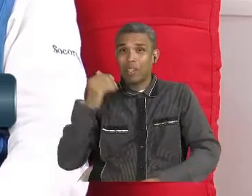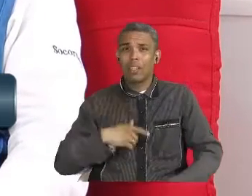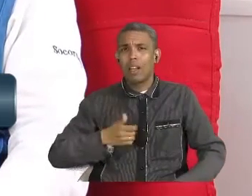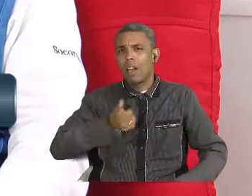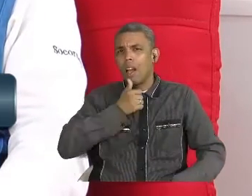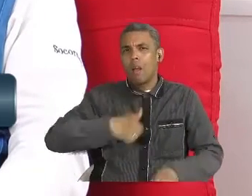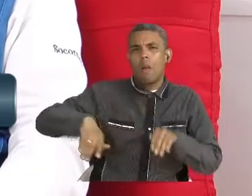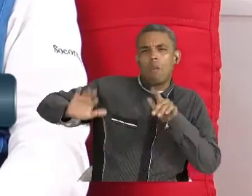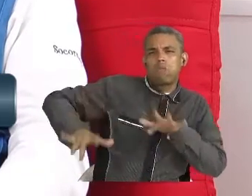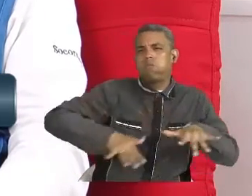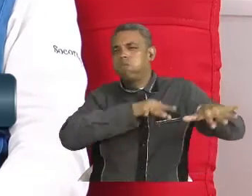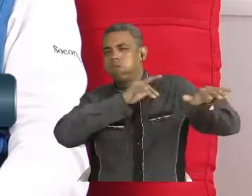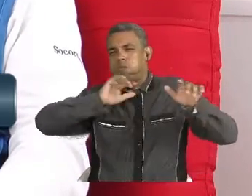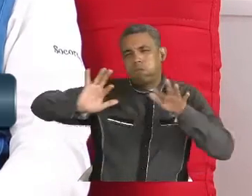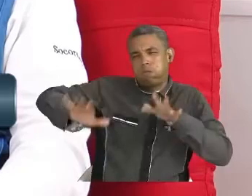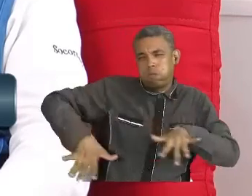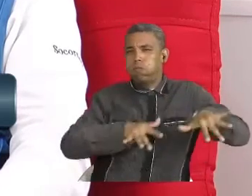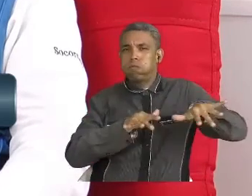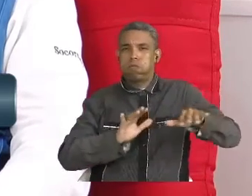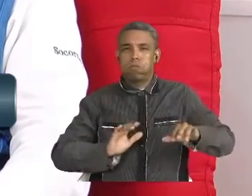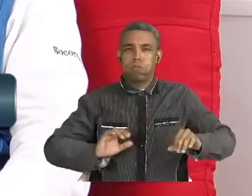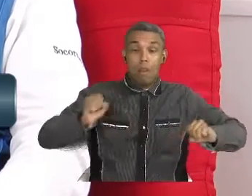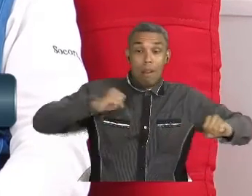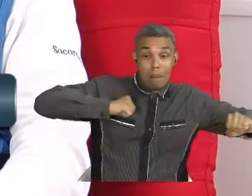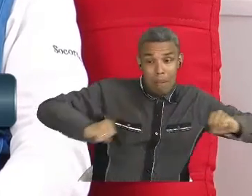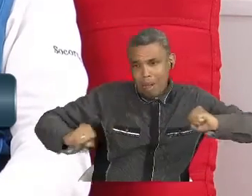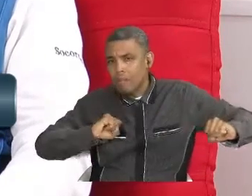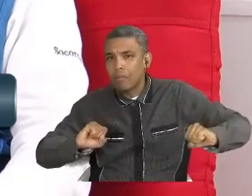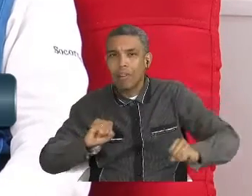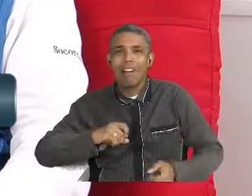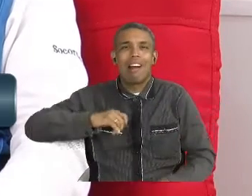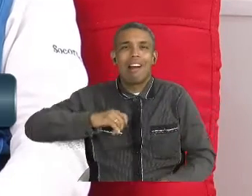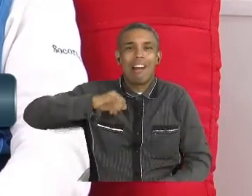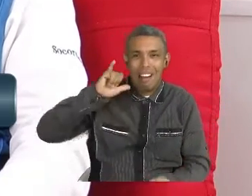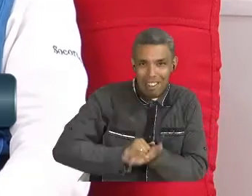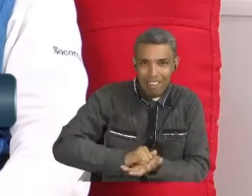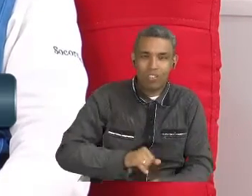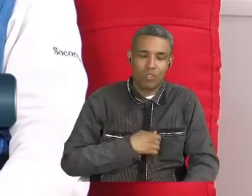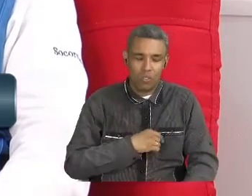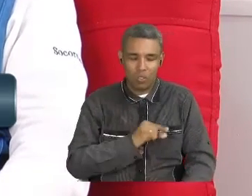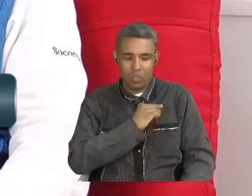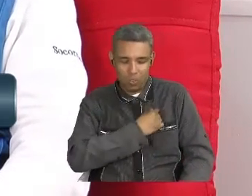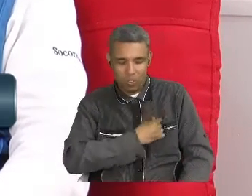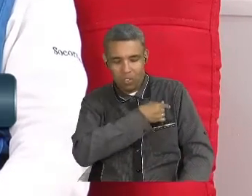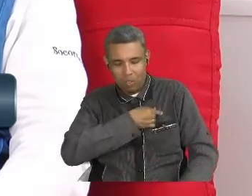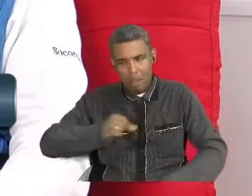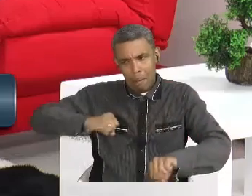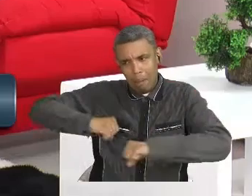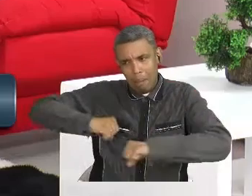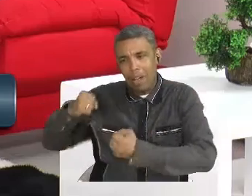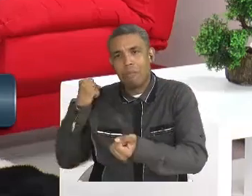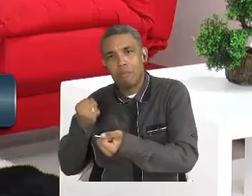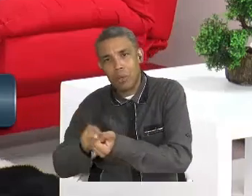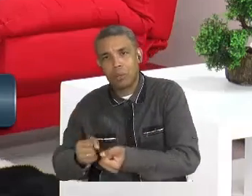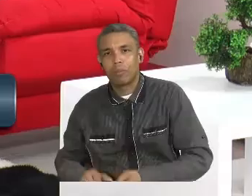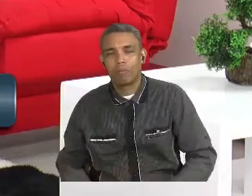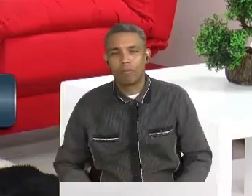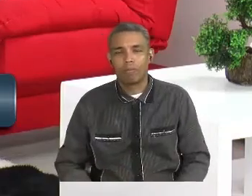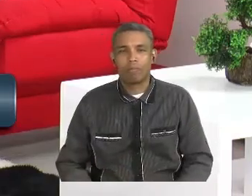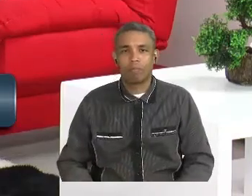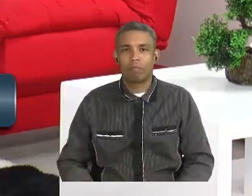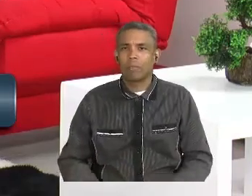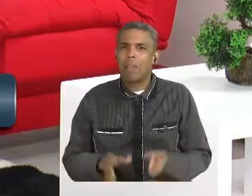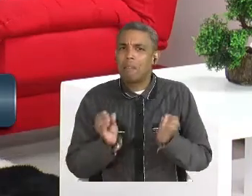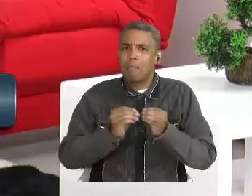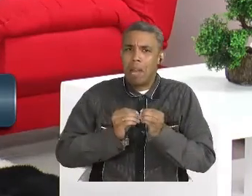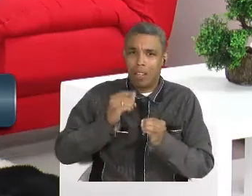importante para nosotros en cuanto a las acciones que hacemos nosotros en casos de emergencia. Listo, continuamos entonces leyendo los kits. Ahí en